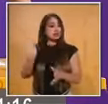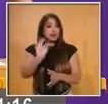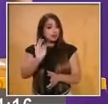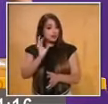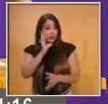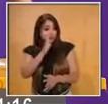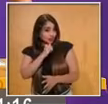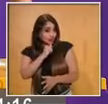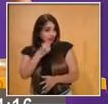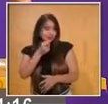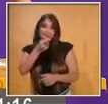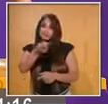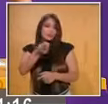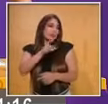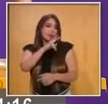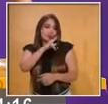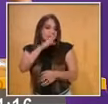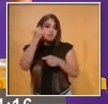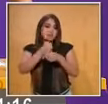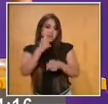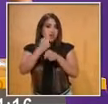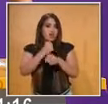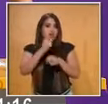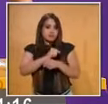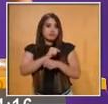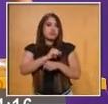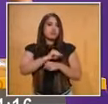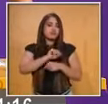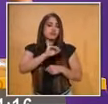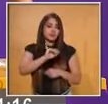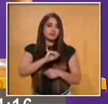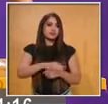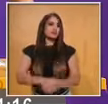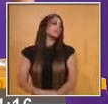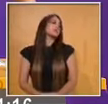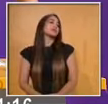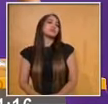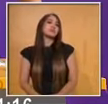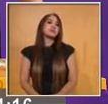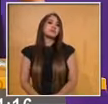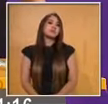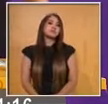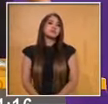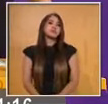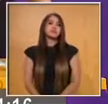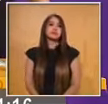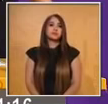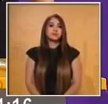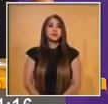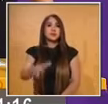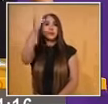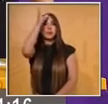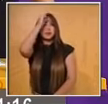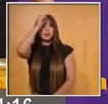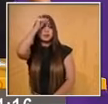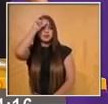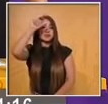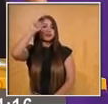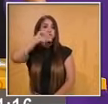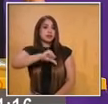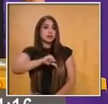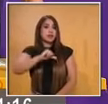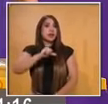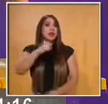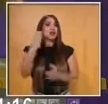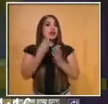practicarlo. En el siguiente bloque lo volvemos a practicar y al final lo volvemos a practicar, ¿ok? Vamos a empezar. El aprendizaje esperado para el día de hoy en la